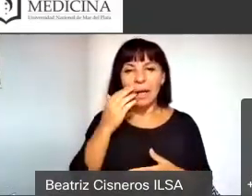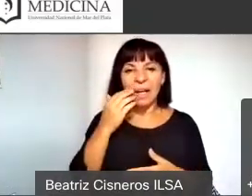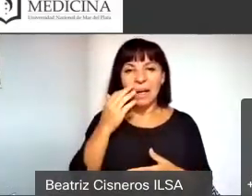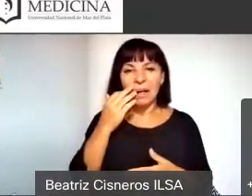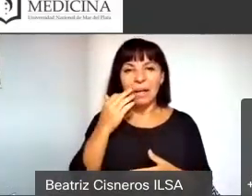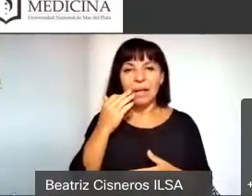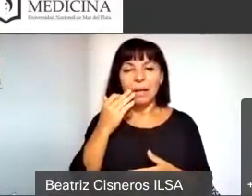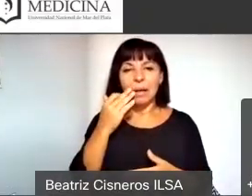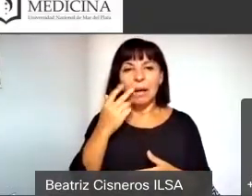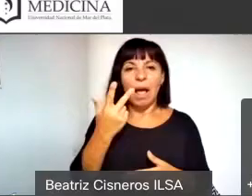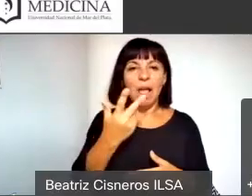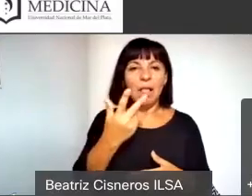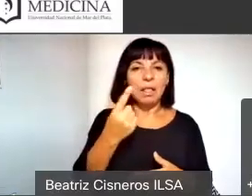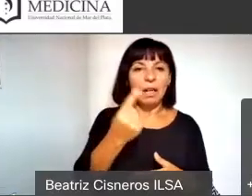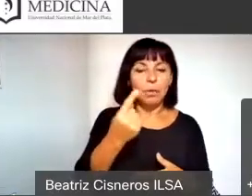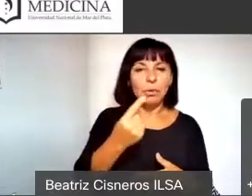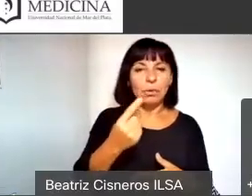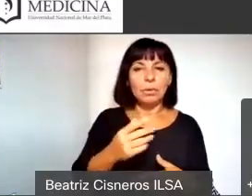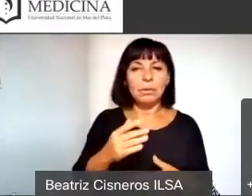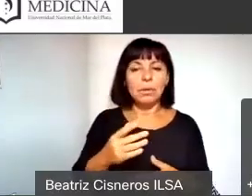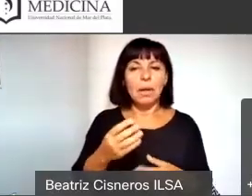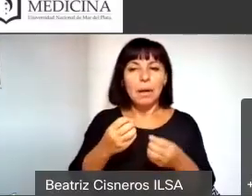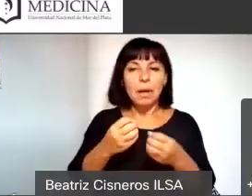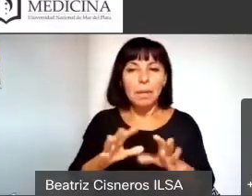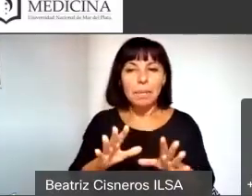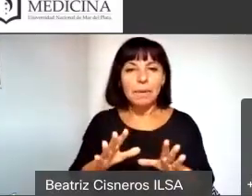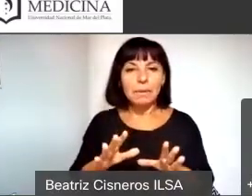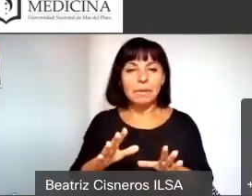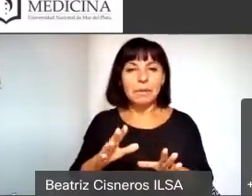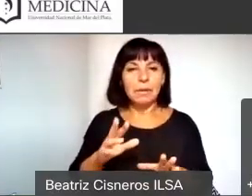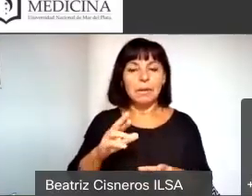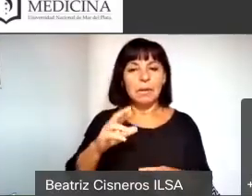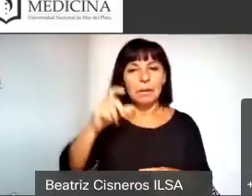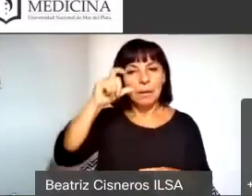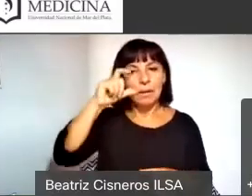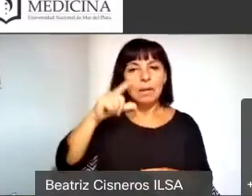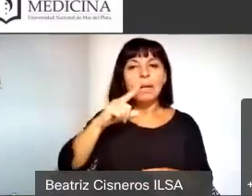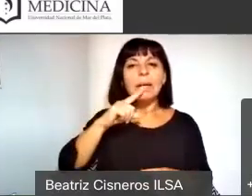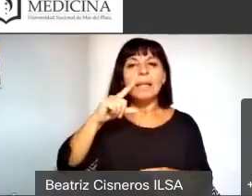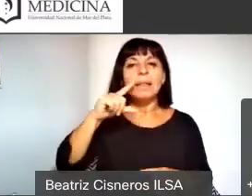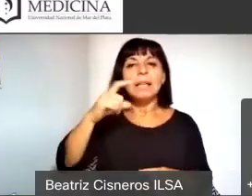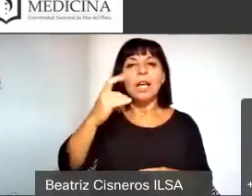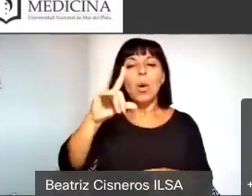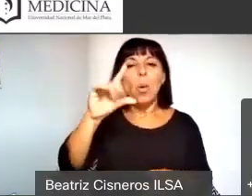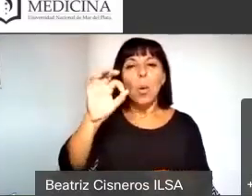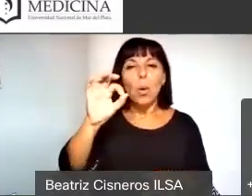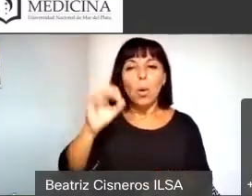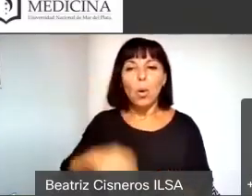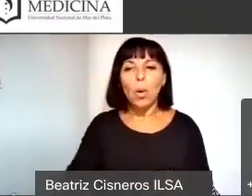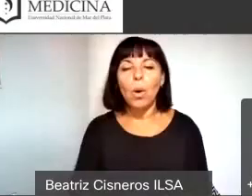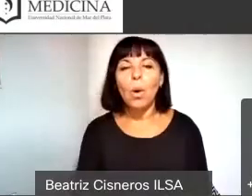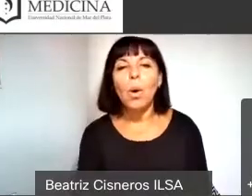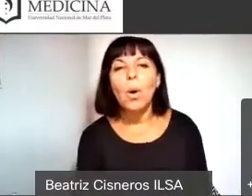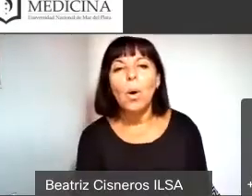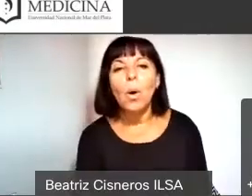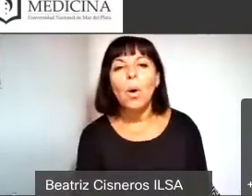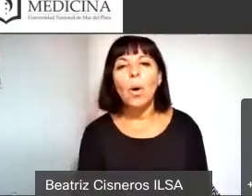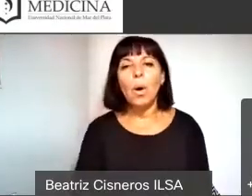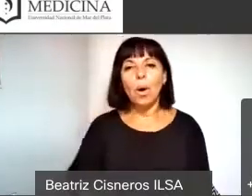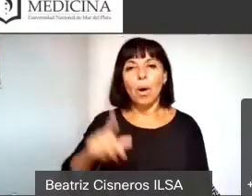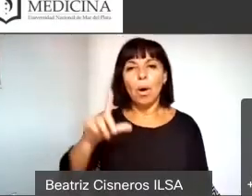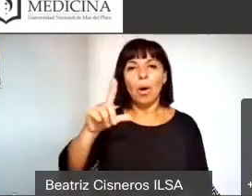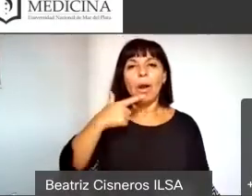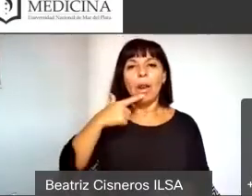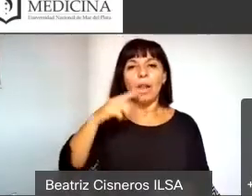Nada, unos 3 minutitos, nada, empecé a hablar del retículo, no, la verdad que no me acuerdo, a partir del retículo liso, me dicen acá